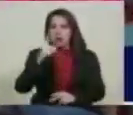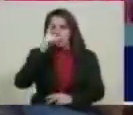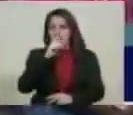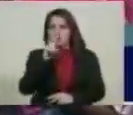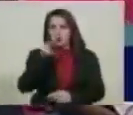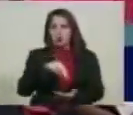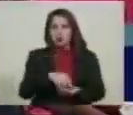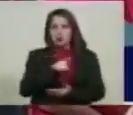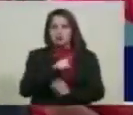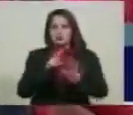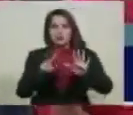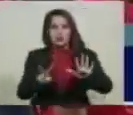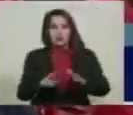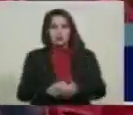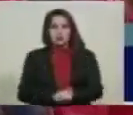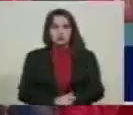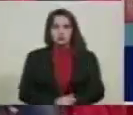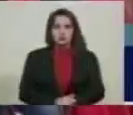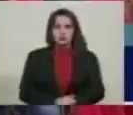2017?